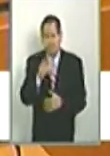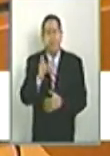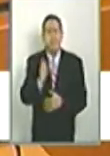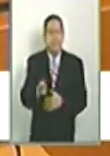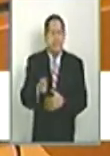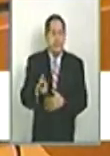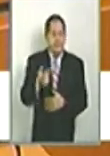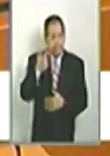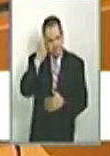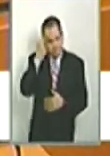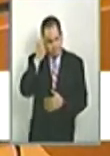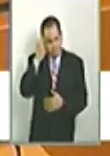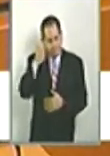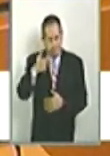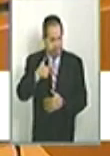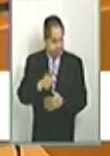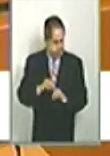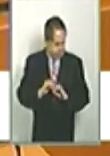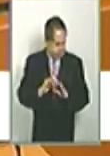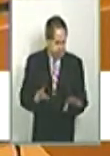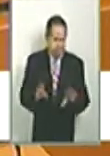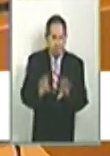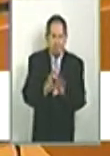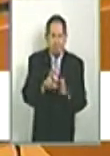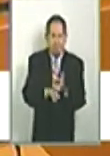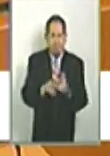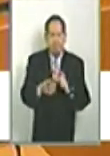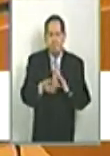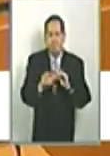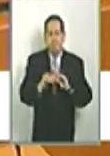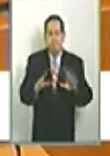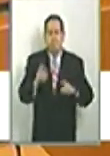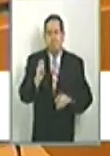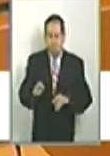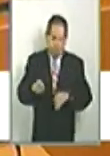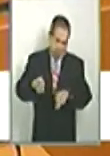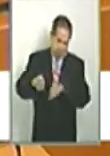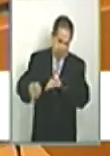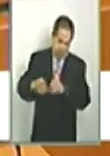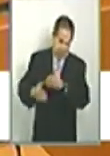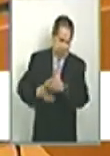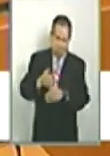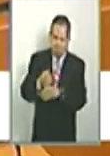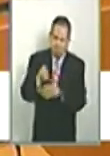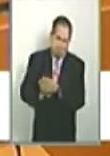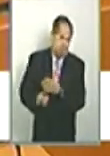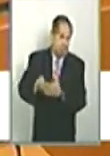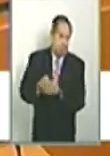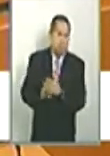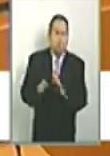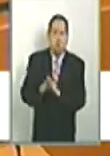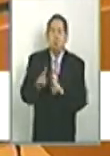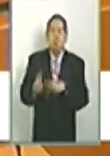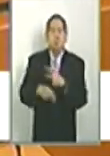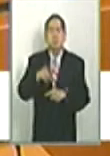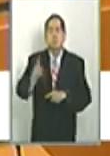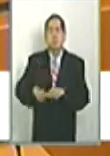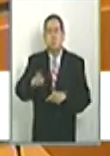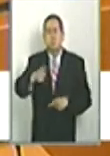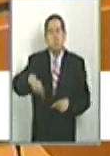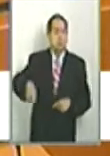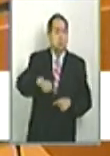no pueden entenderse ni explicarse sin el trabajo intenso realizado por nuestros